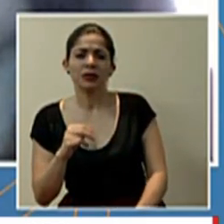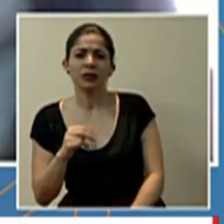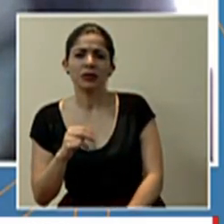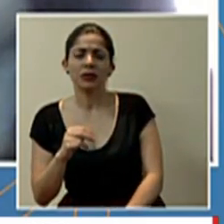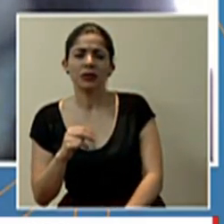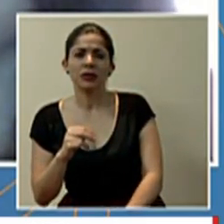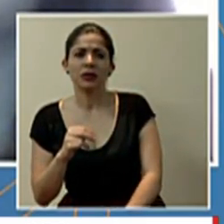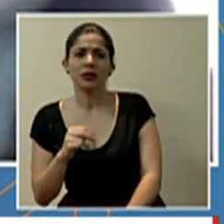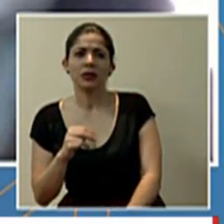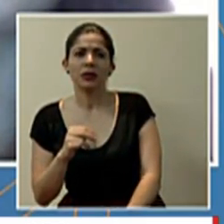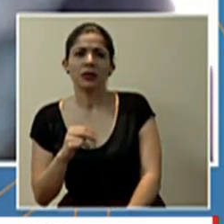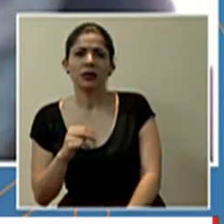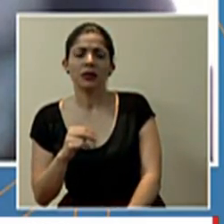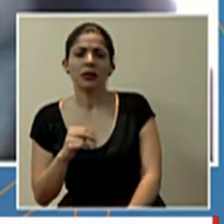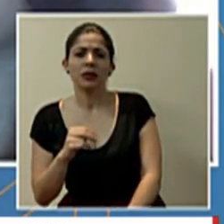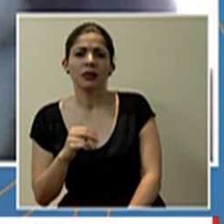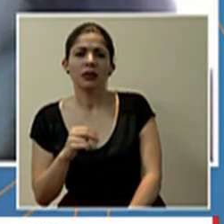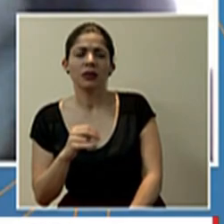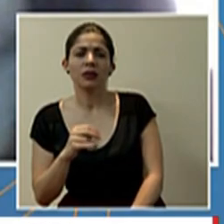Gracias.